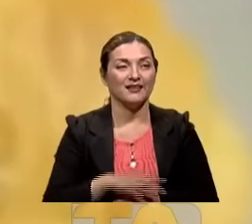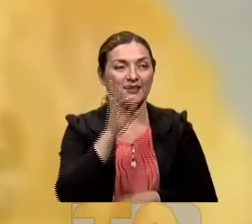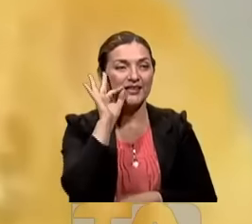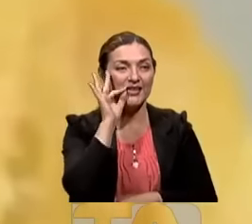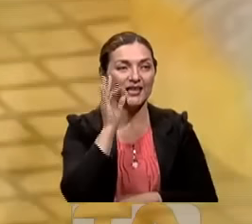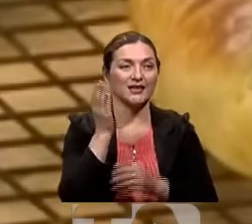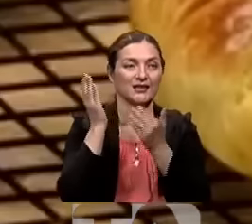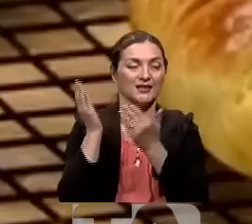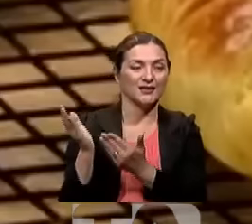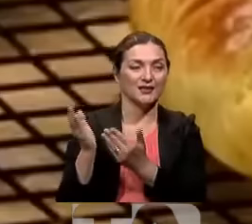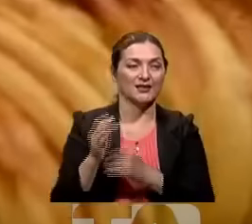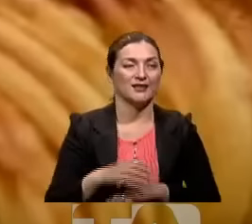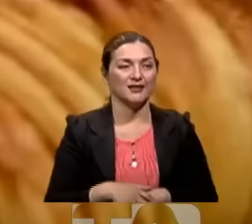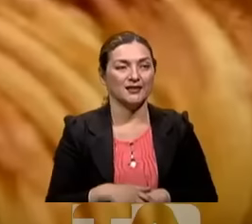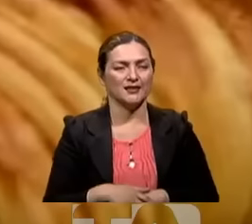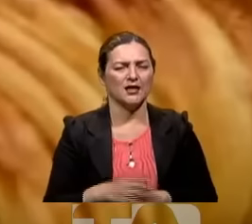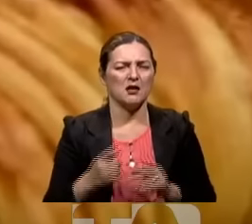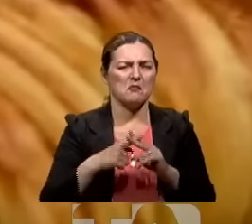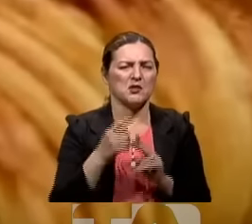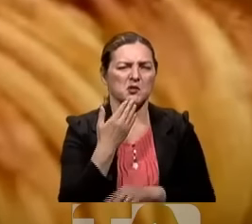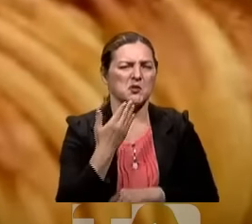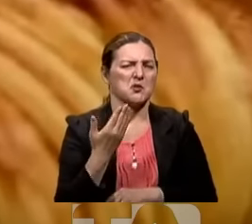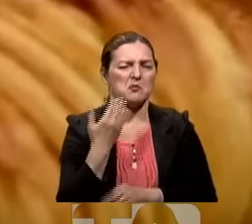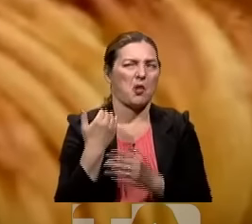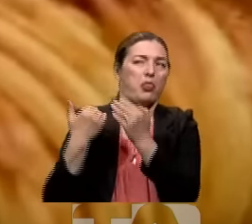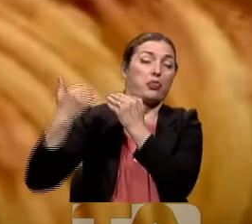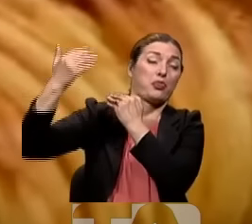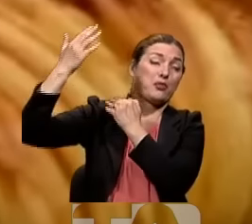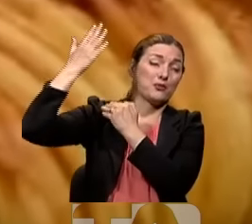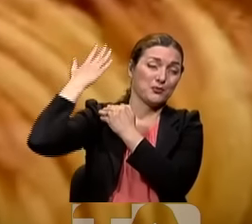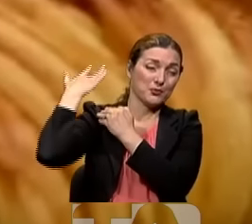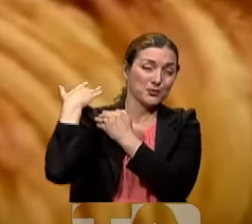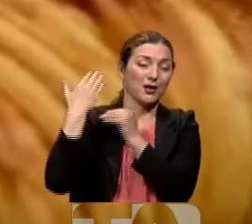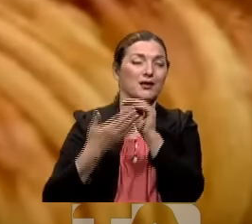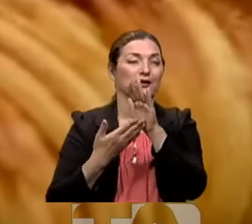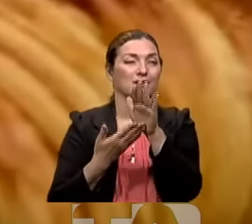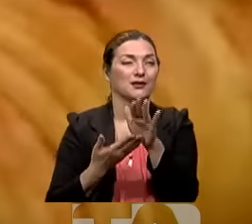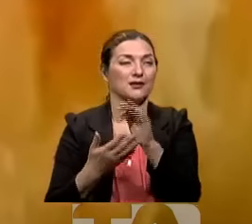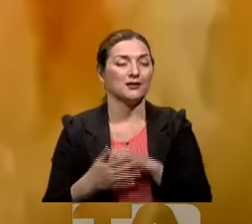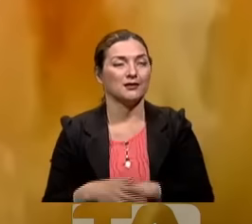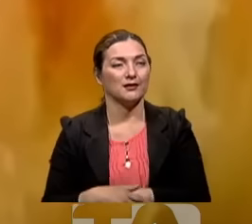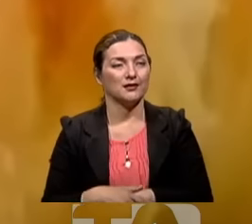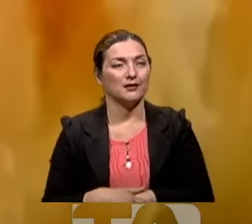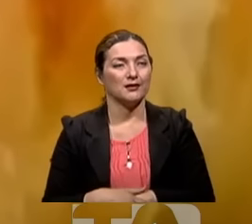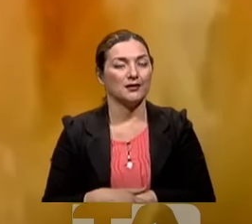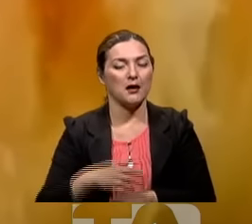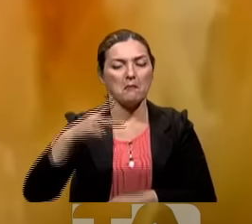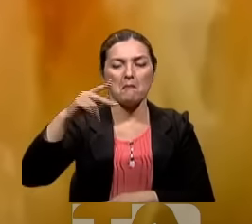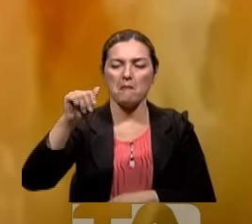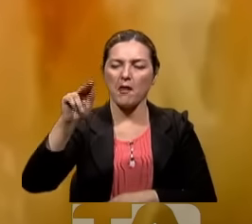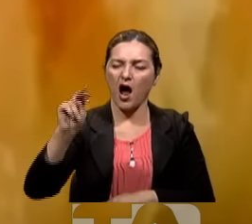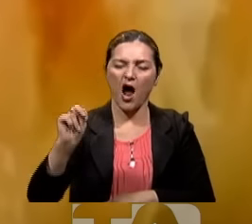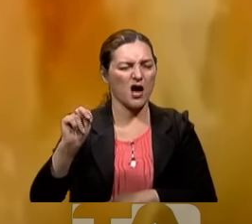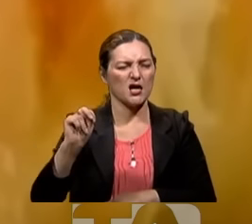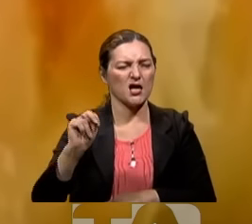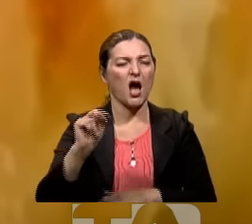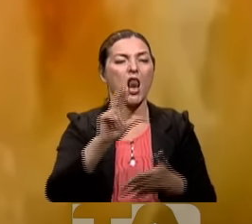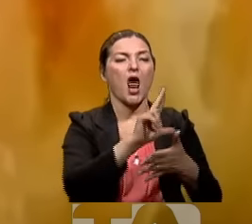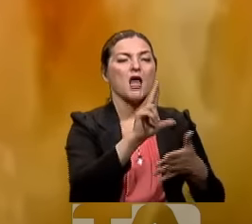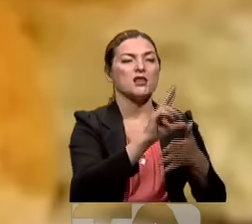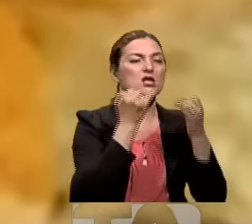delicioso. Tiene unos orígenes pues muy, muy antiguos. Por ejemplo, les cuento que la palabra viene del latín panus, que